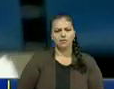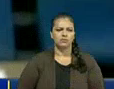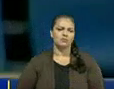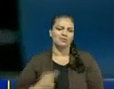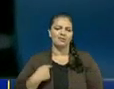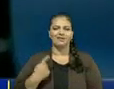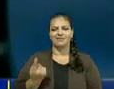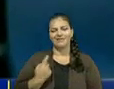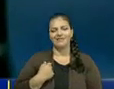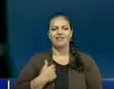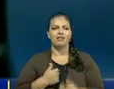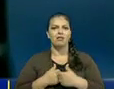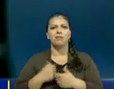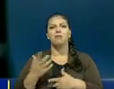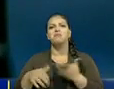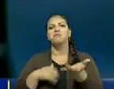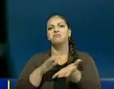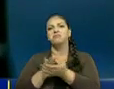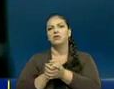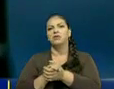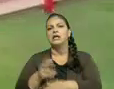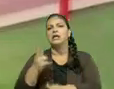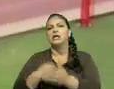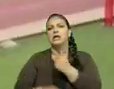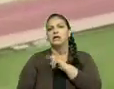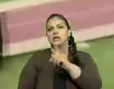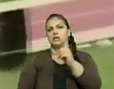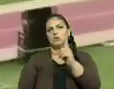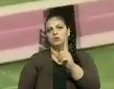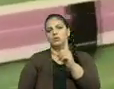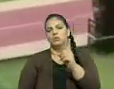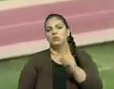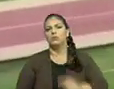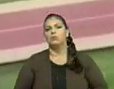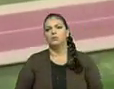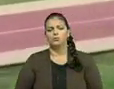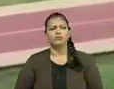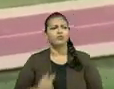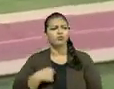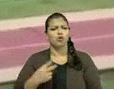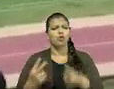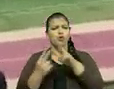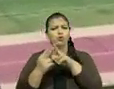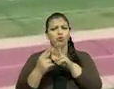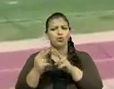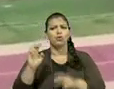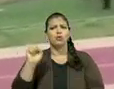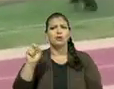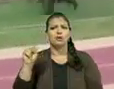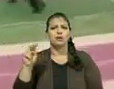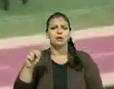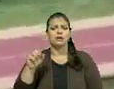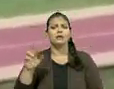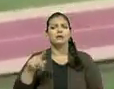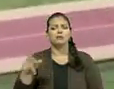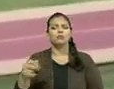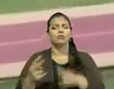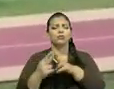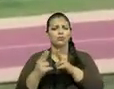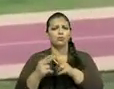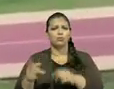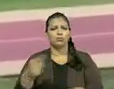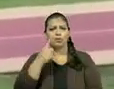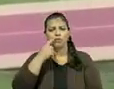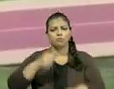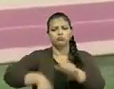fútbol sabe más que yo. Uh-huh. Yo conozco a la persona en el Valencia. Usted conoce al futbolista. Claro. Y